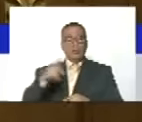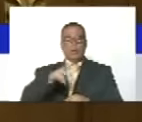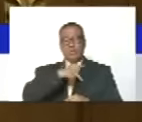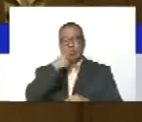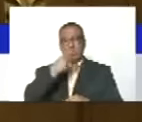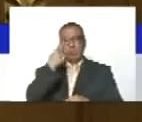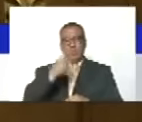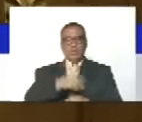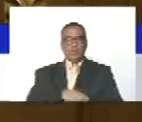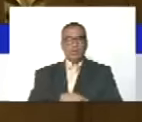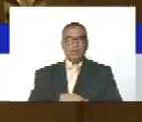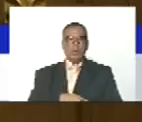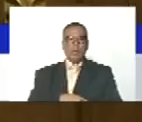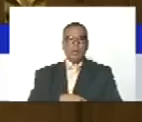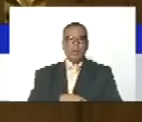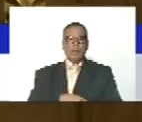políticas